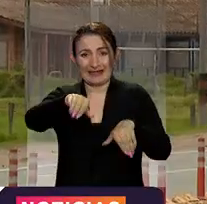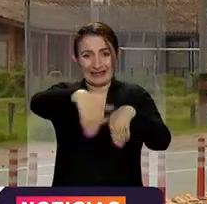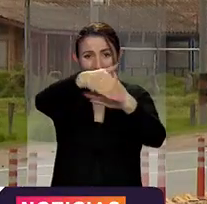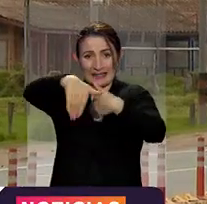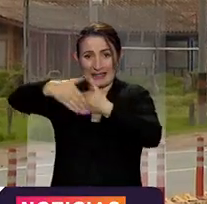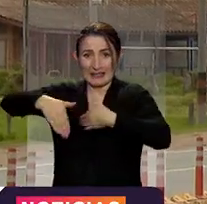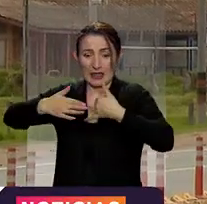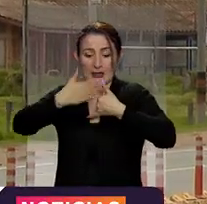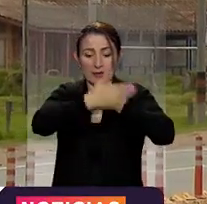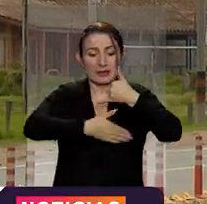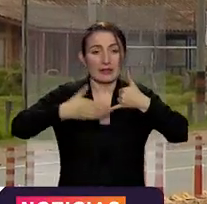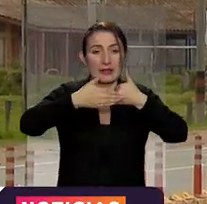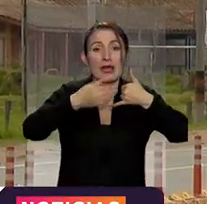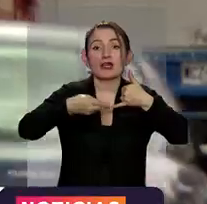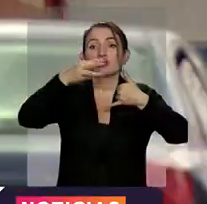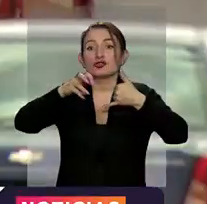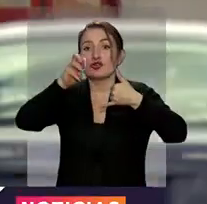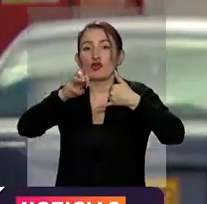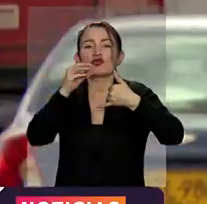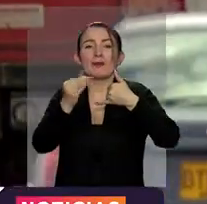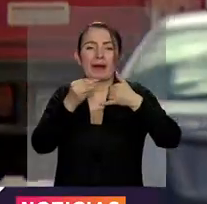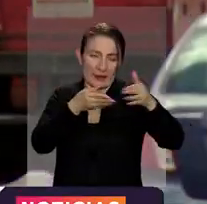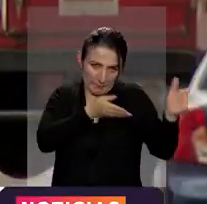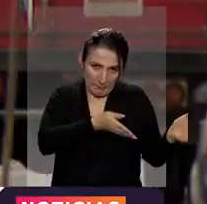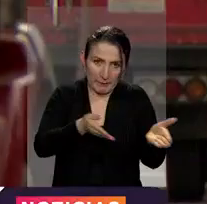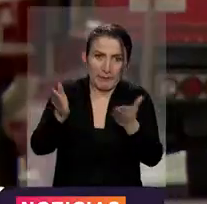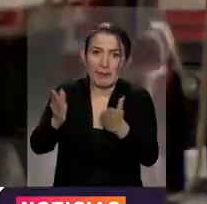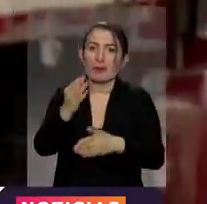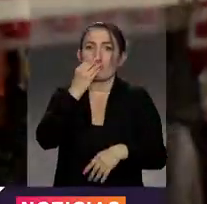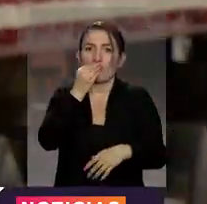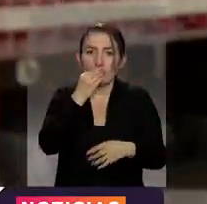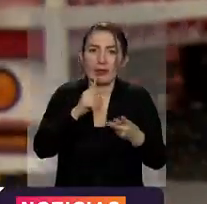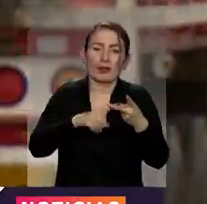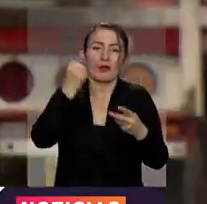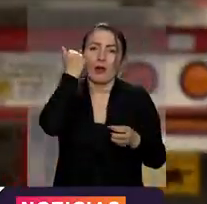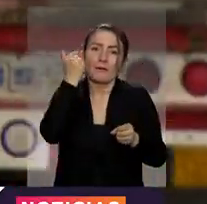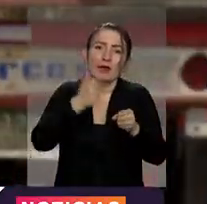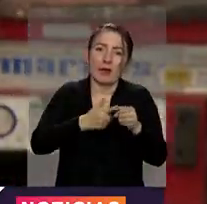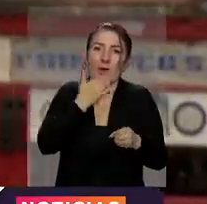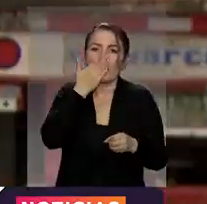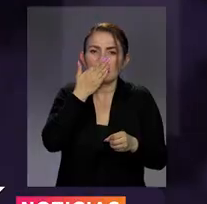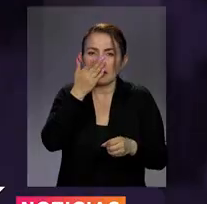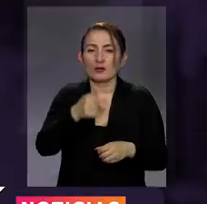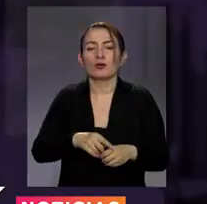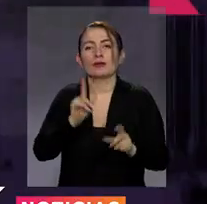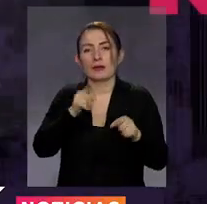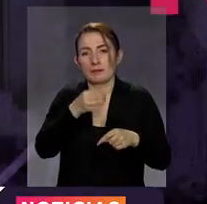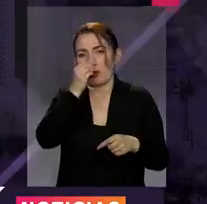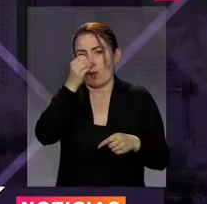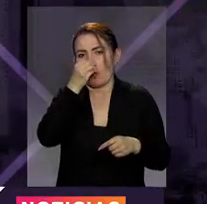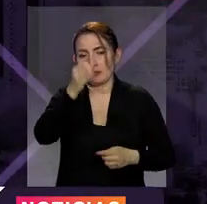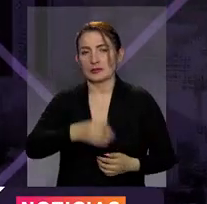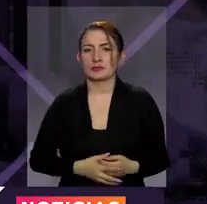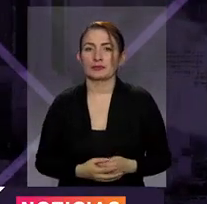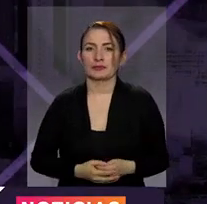18 departamentos para permitir el paso de alimentos, combustible, oxígeno y gas.